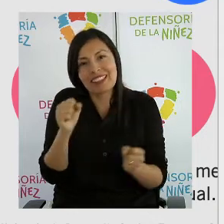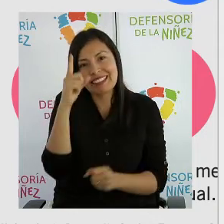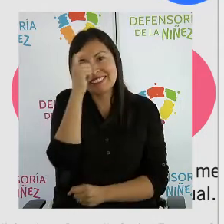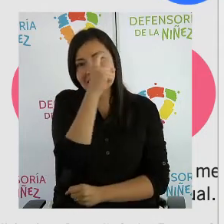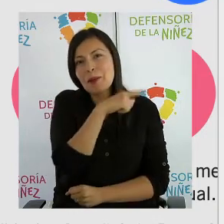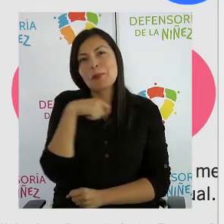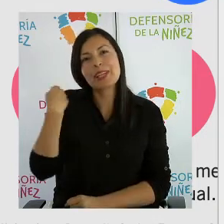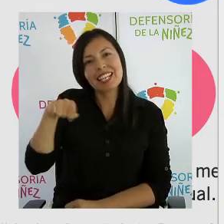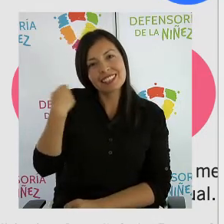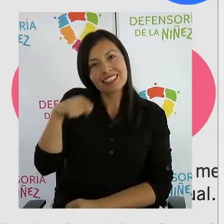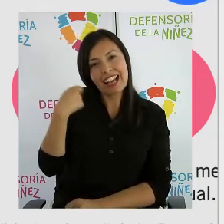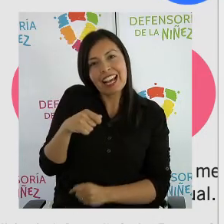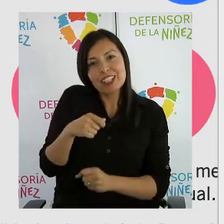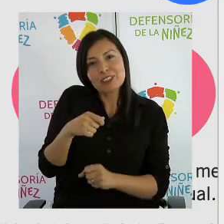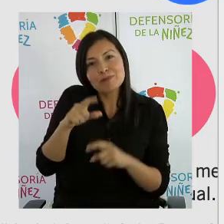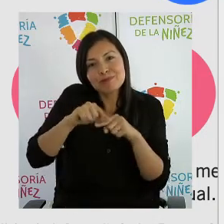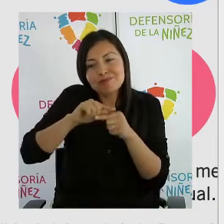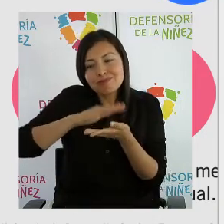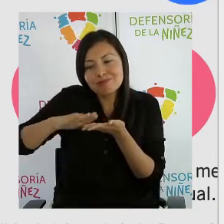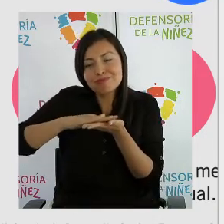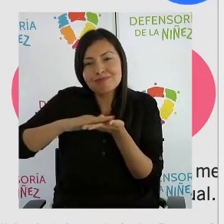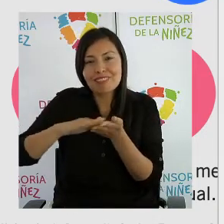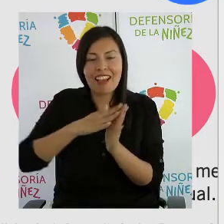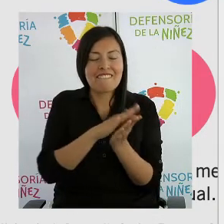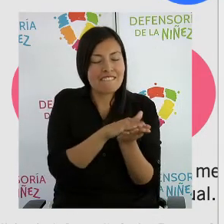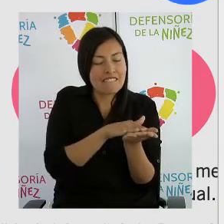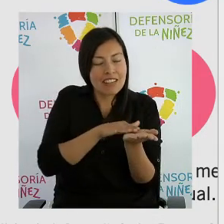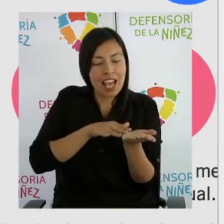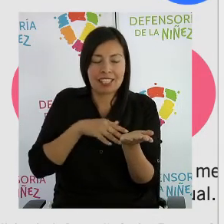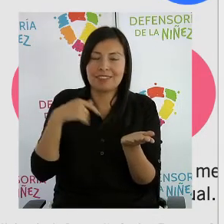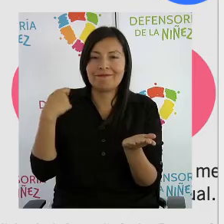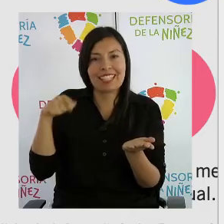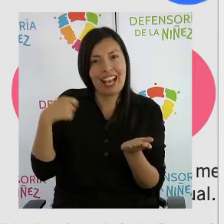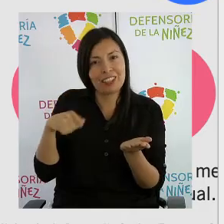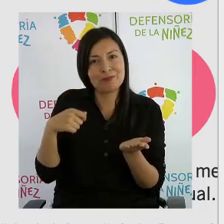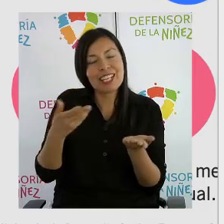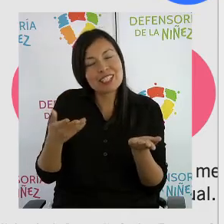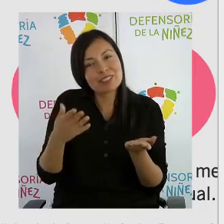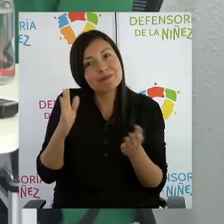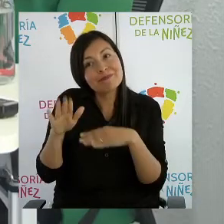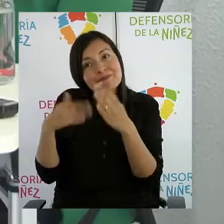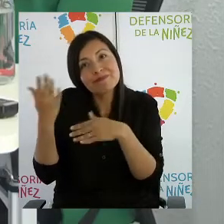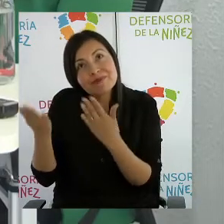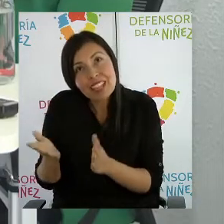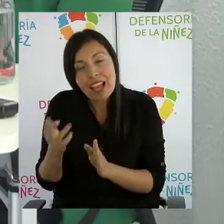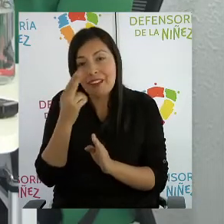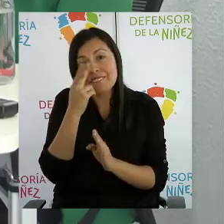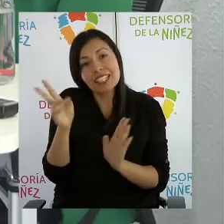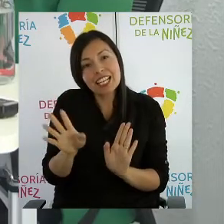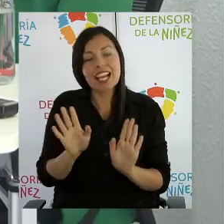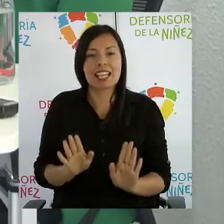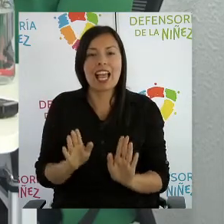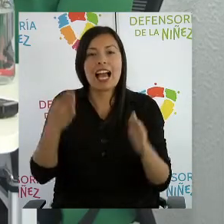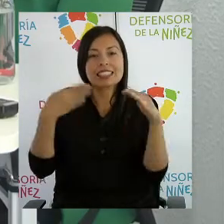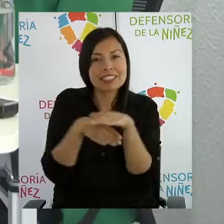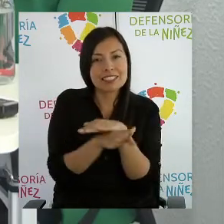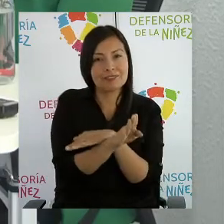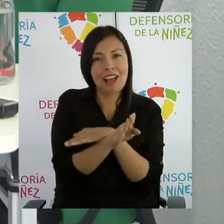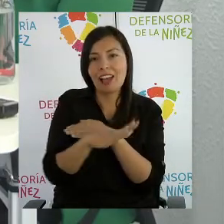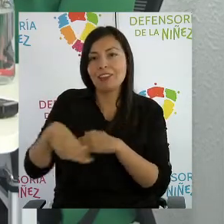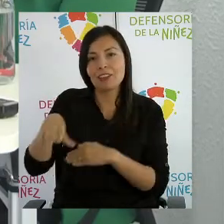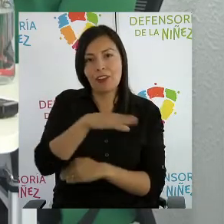de costo, que es excesivo y que es un tema que también debiéramos analizar en relación con la posibilidad de brindarles también accesibilidad real